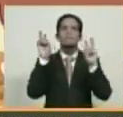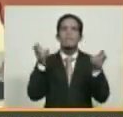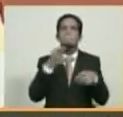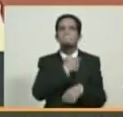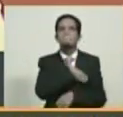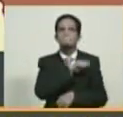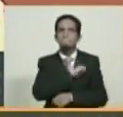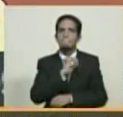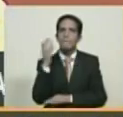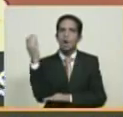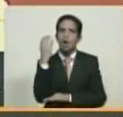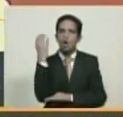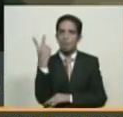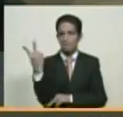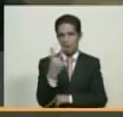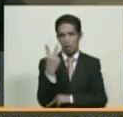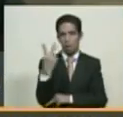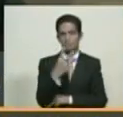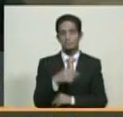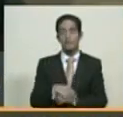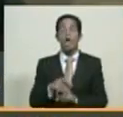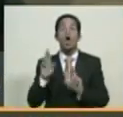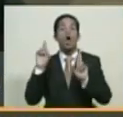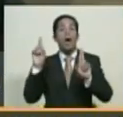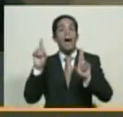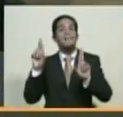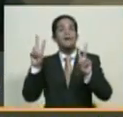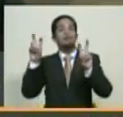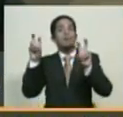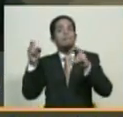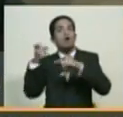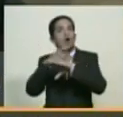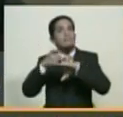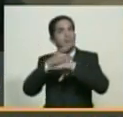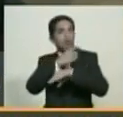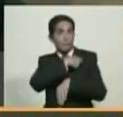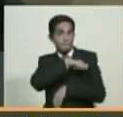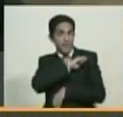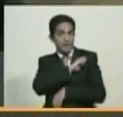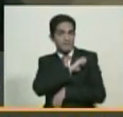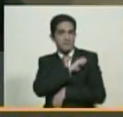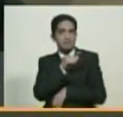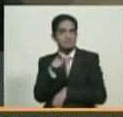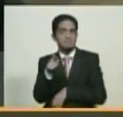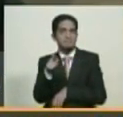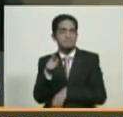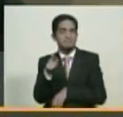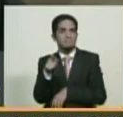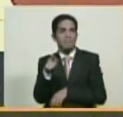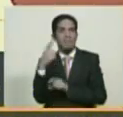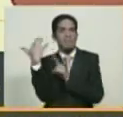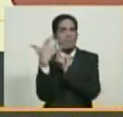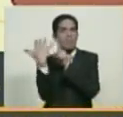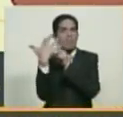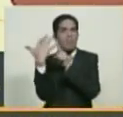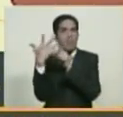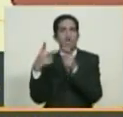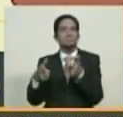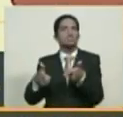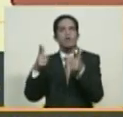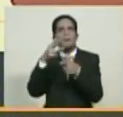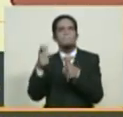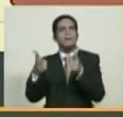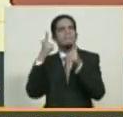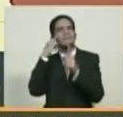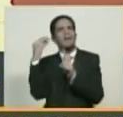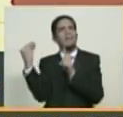ojalá que el nuevo gobierno de España no sea una nueva víctima de lo que hemos denunciado acá, de cómo Colombia se convierte